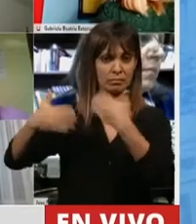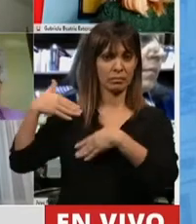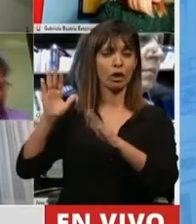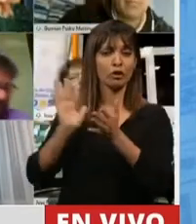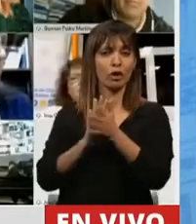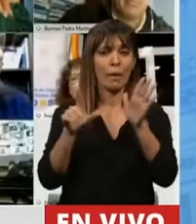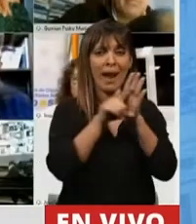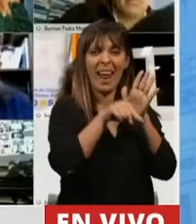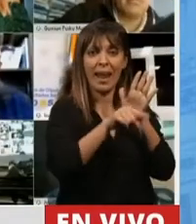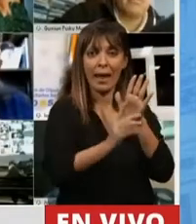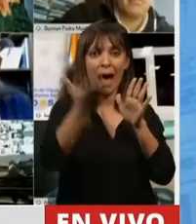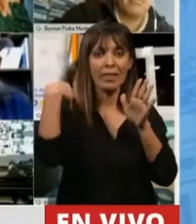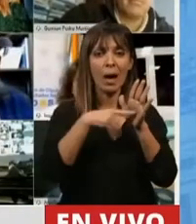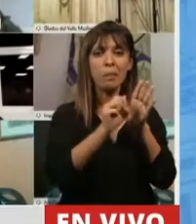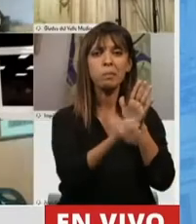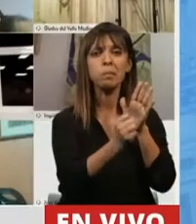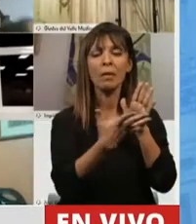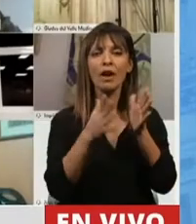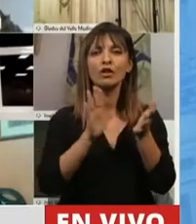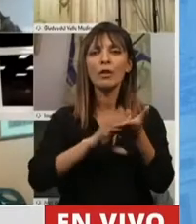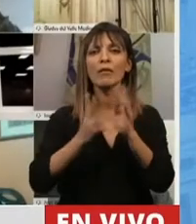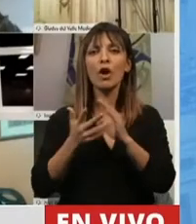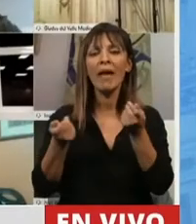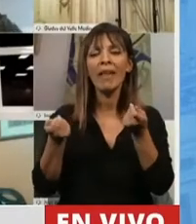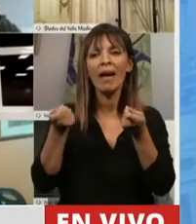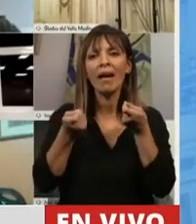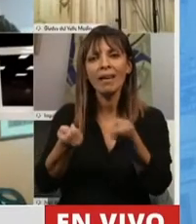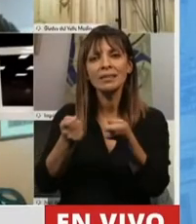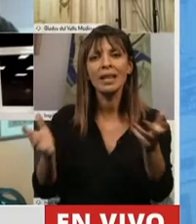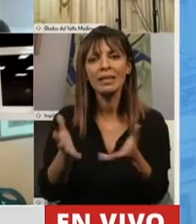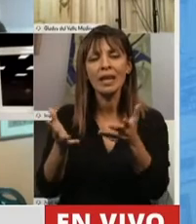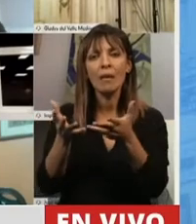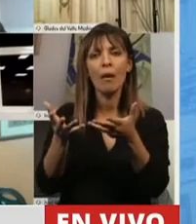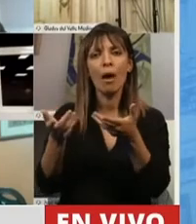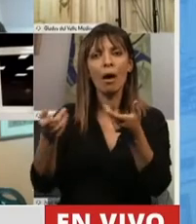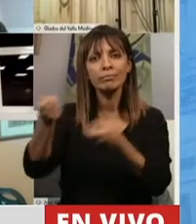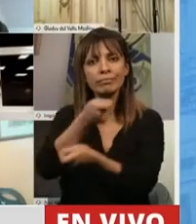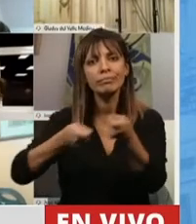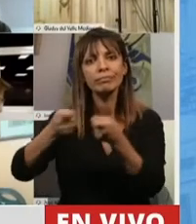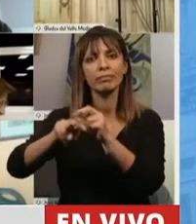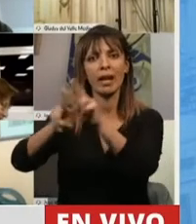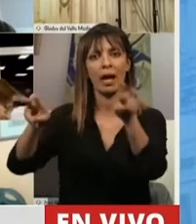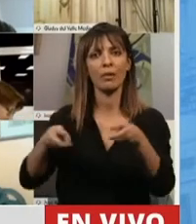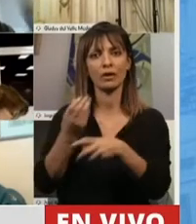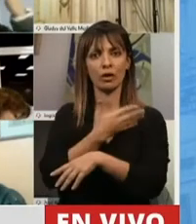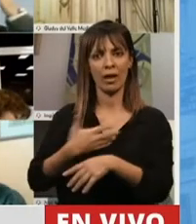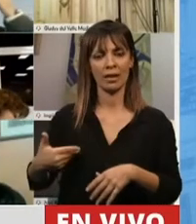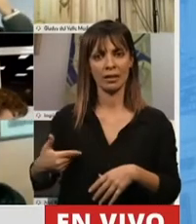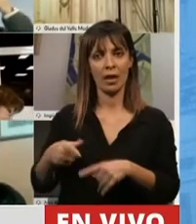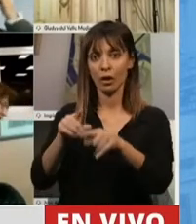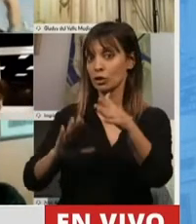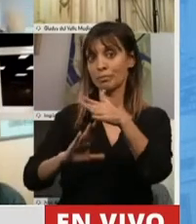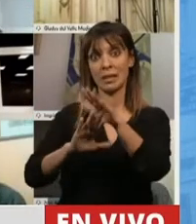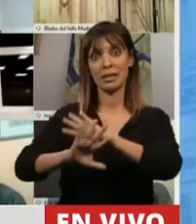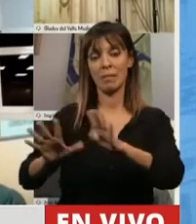espíritu de la ley anterior en cuanto a los incentivos fiscales, que es el corazón, es la parte sustantiva de un régimen